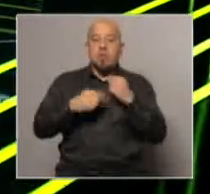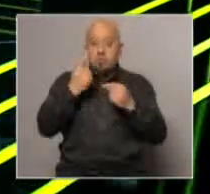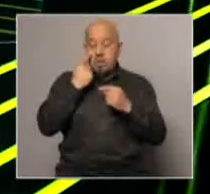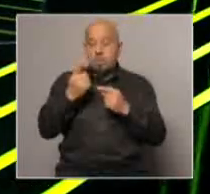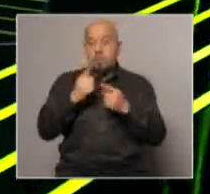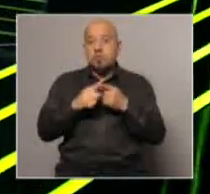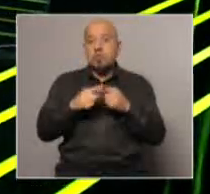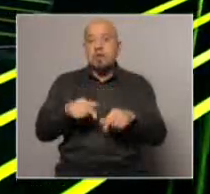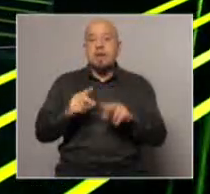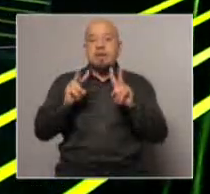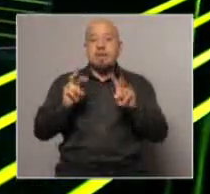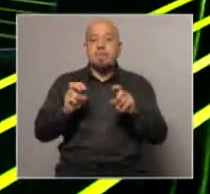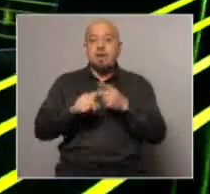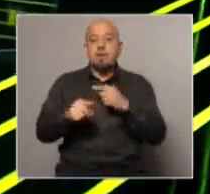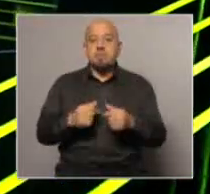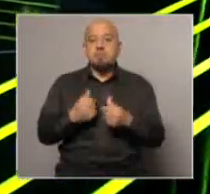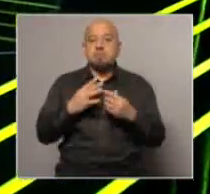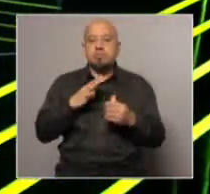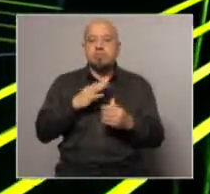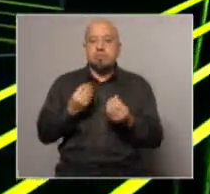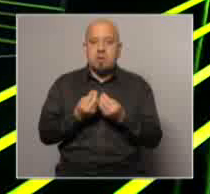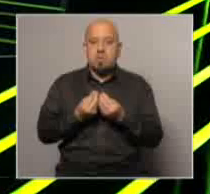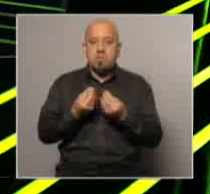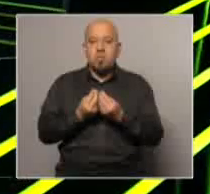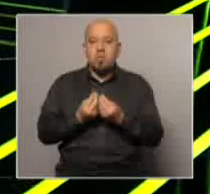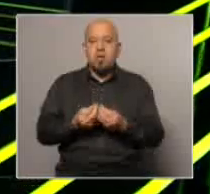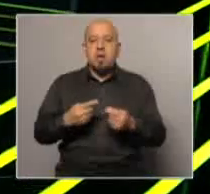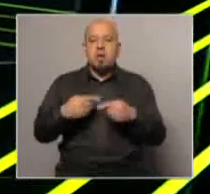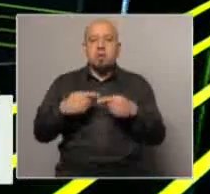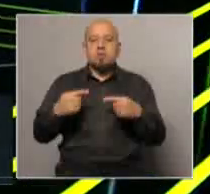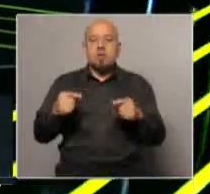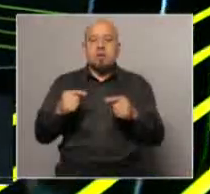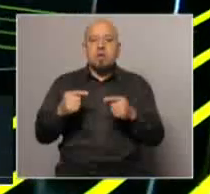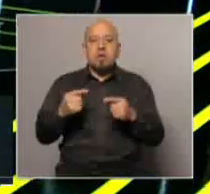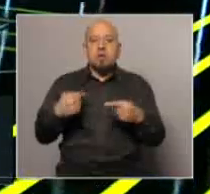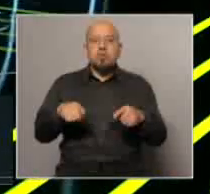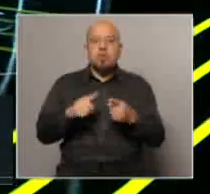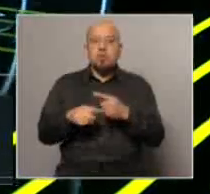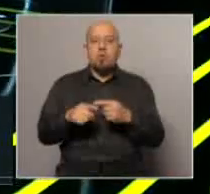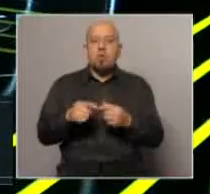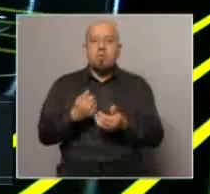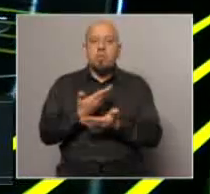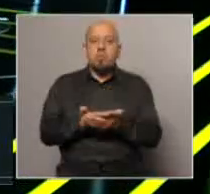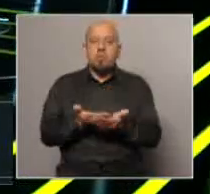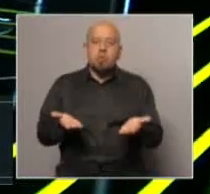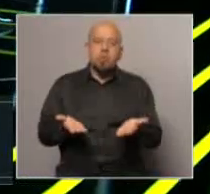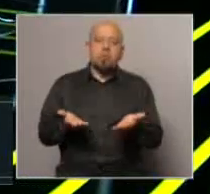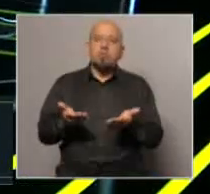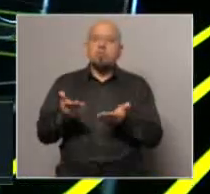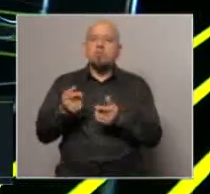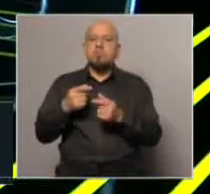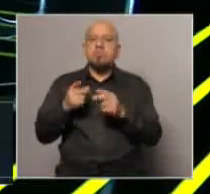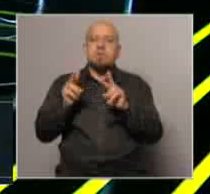de presentación, el tema es muy vasto y hay muchas partes para agarrarla. Yo propongo empezar por la parte quizás más